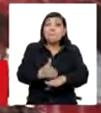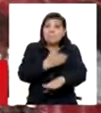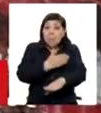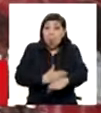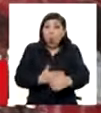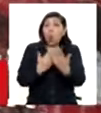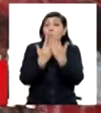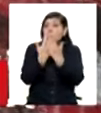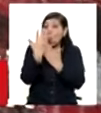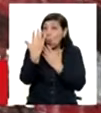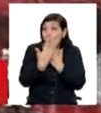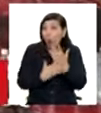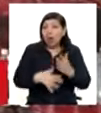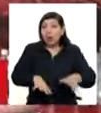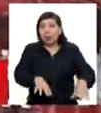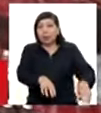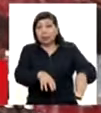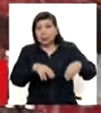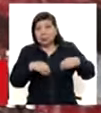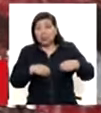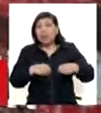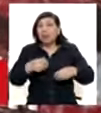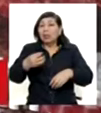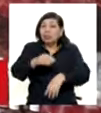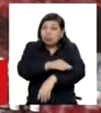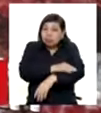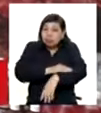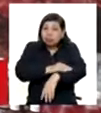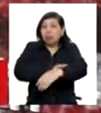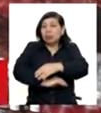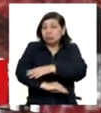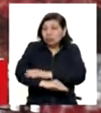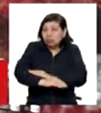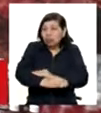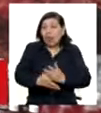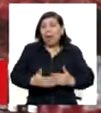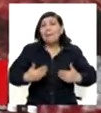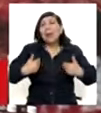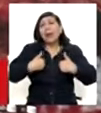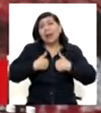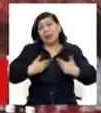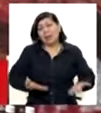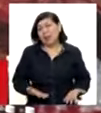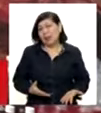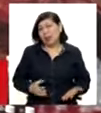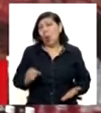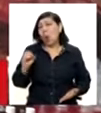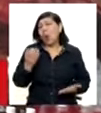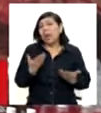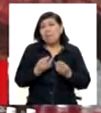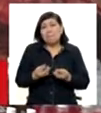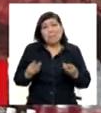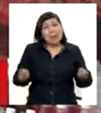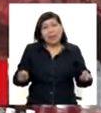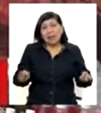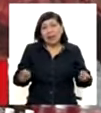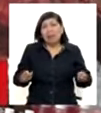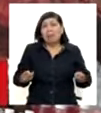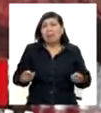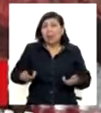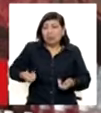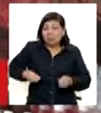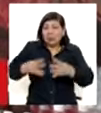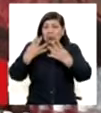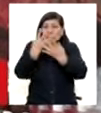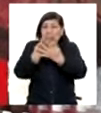botas, guantes, mandas, hasta medicamentos, ¿no es cierto?, para los animalitos, o quien tenga materiales como